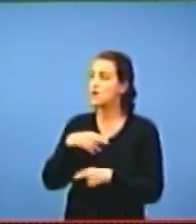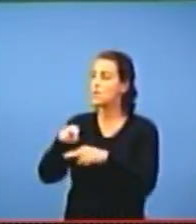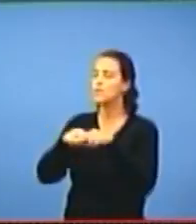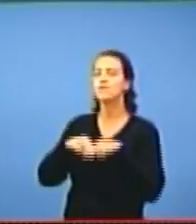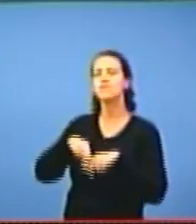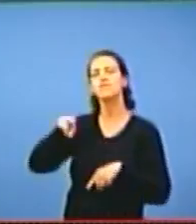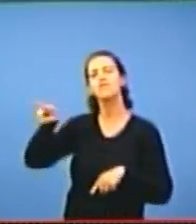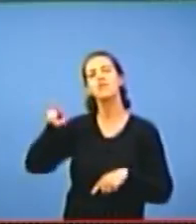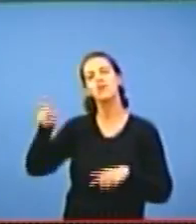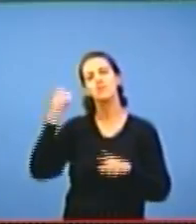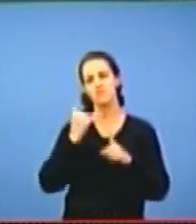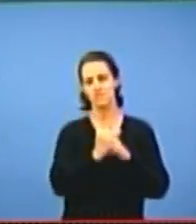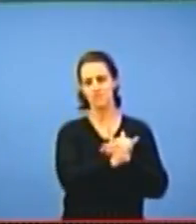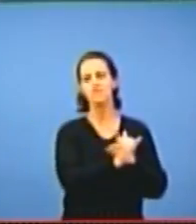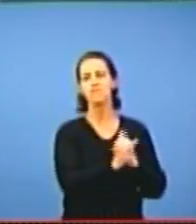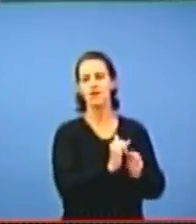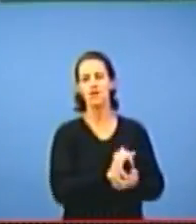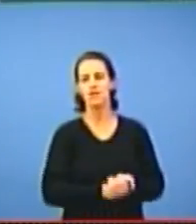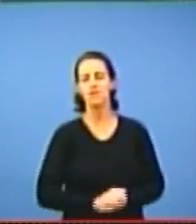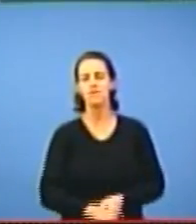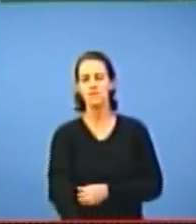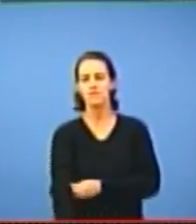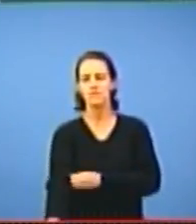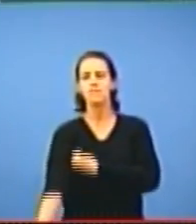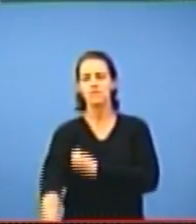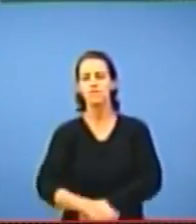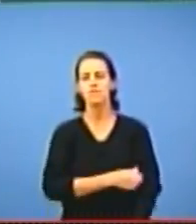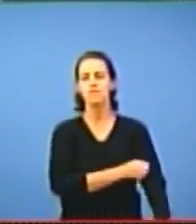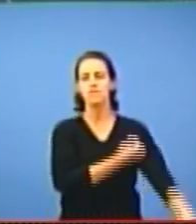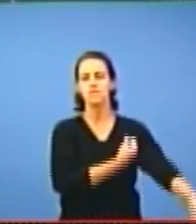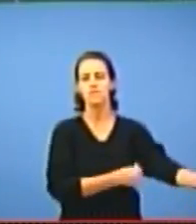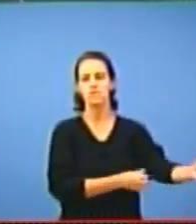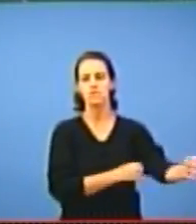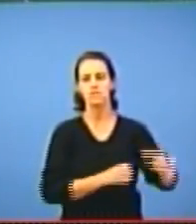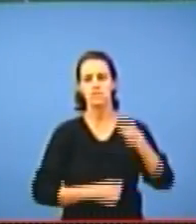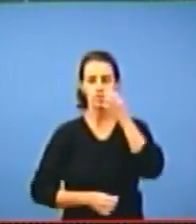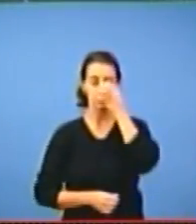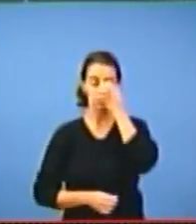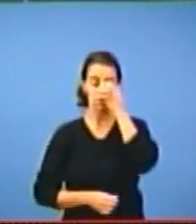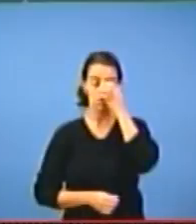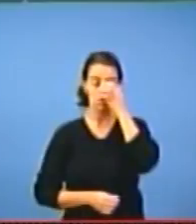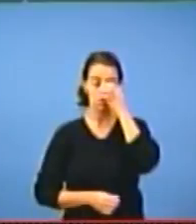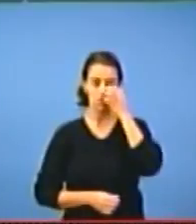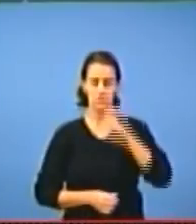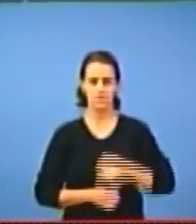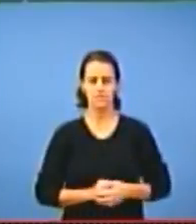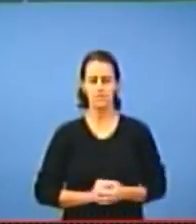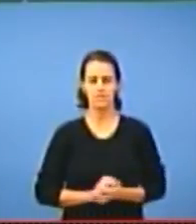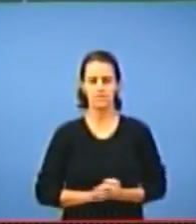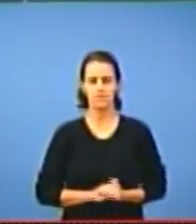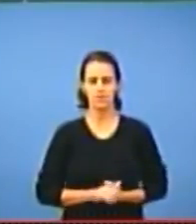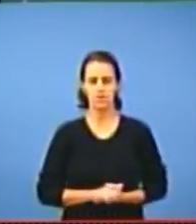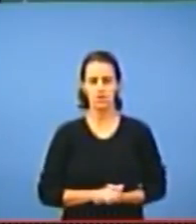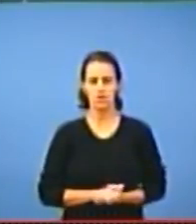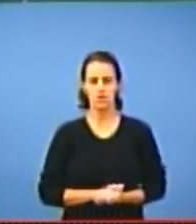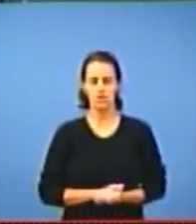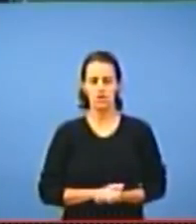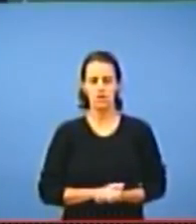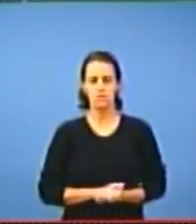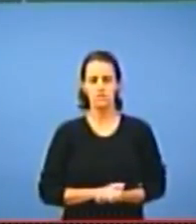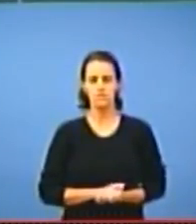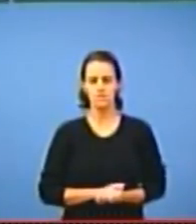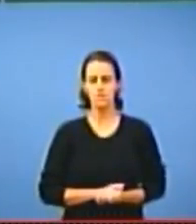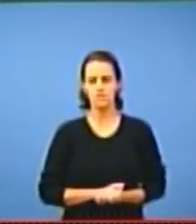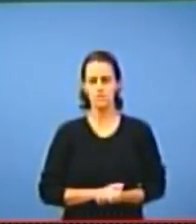un camino a seguir. Mis hermanos, todo esto quedó en el pasado.